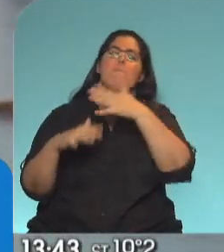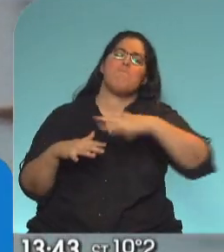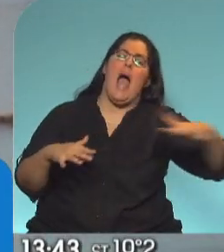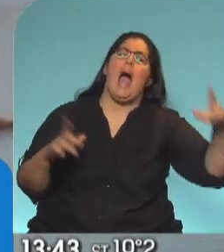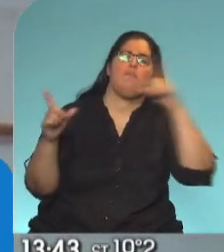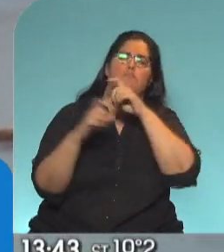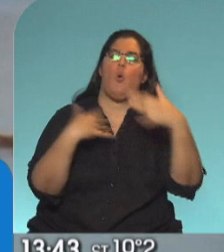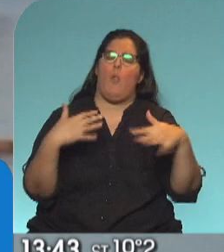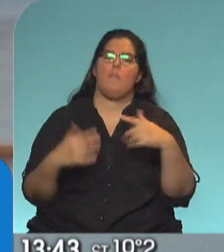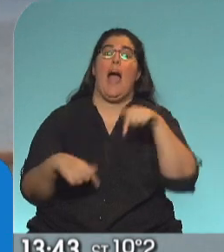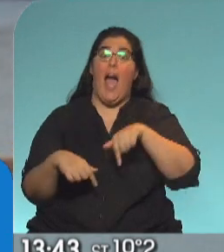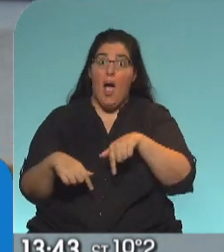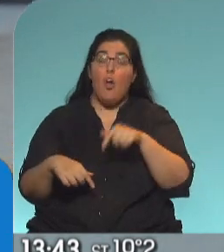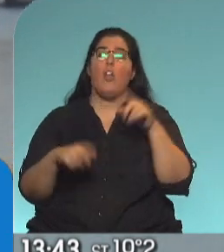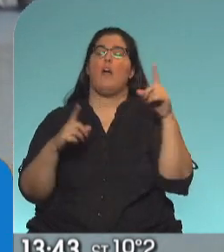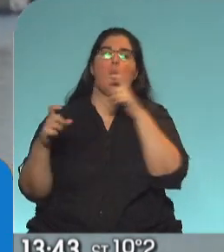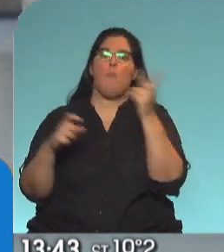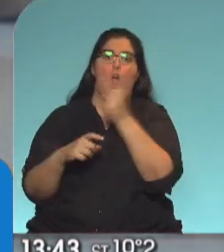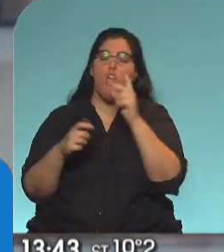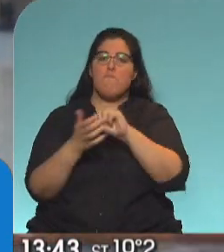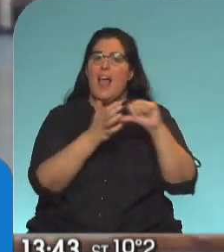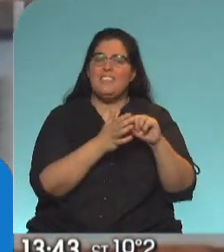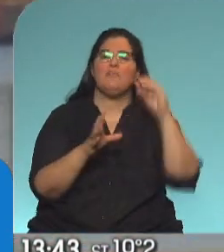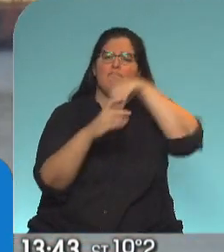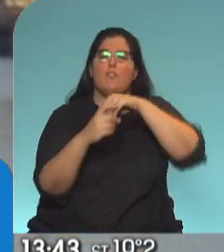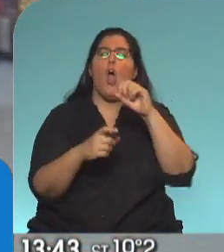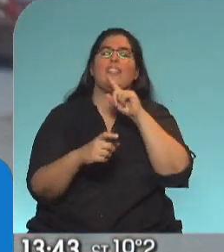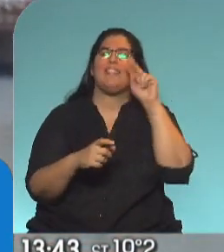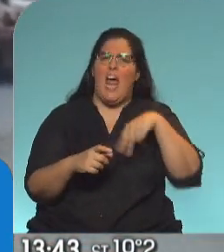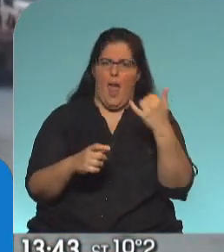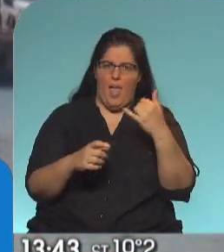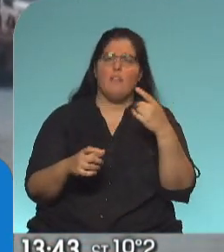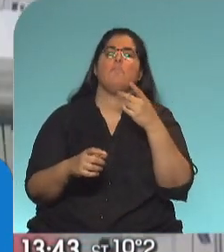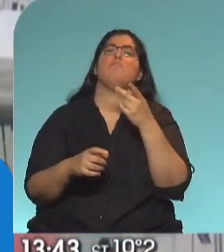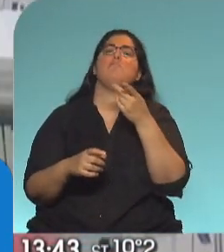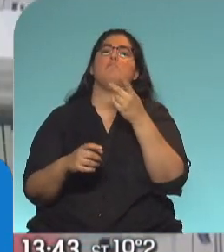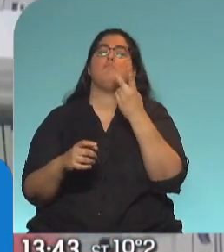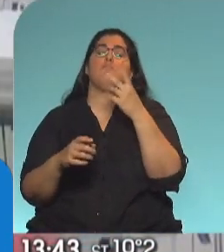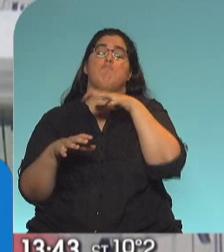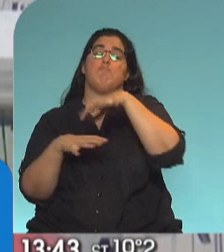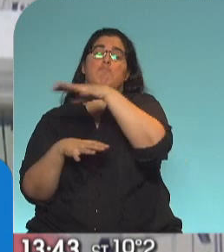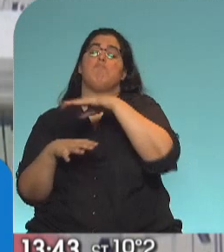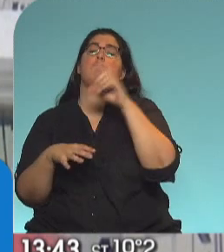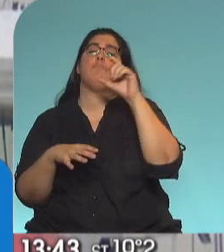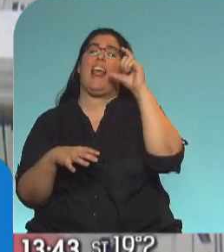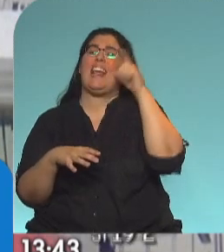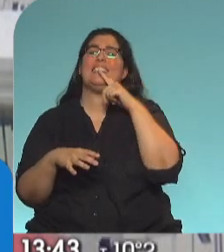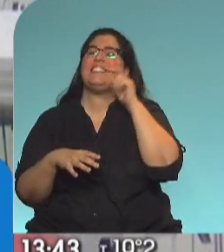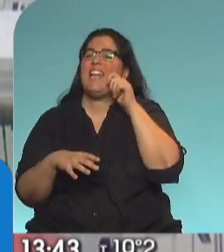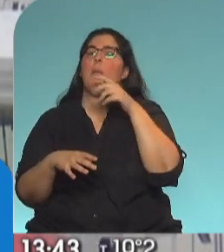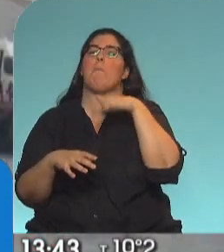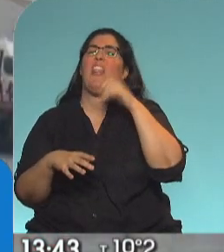actualidad, la disputa entre los dos países que integran la OTAN abarca 2 áreas, el este del Mediterráneo y el mar